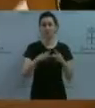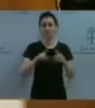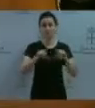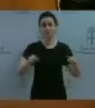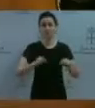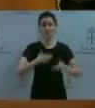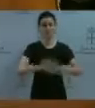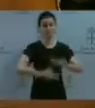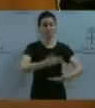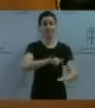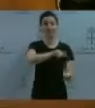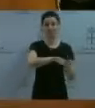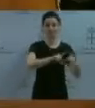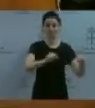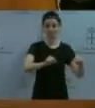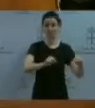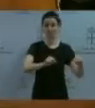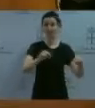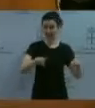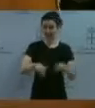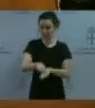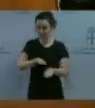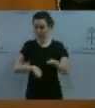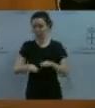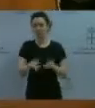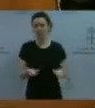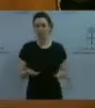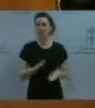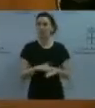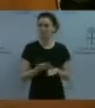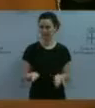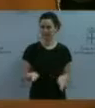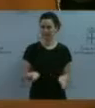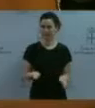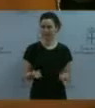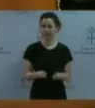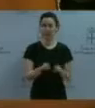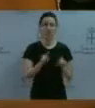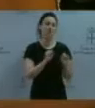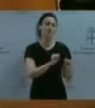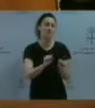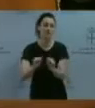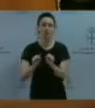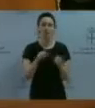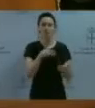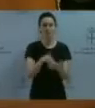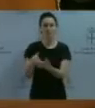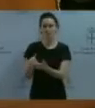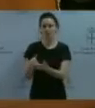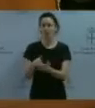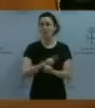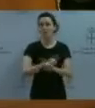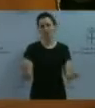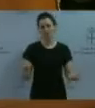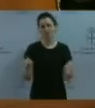Cámara involuciona, poniéndole impedimentos y prohibiendo el uso de la lengua, algo que se venía haciendo sin ningún problema hasta